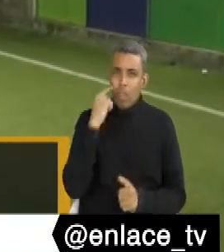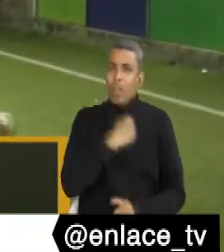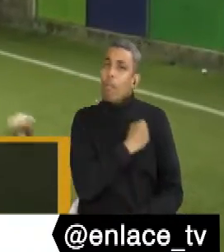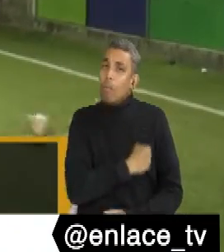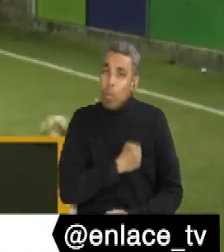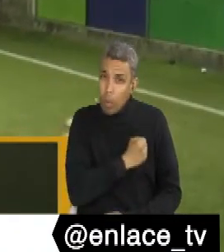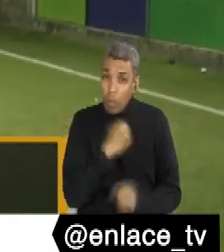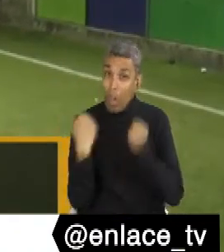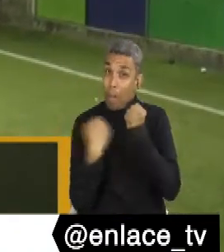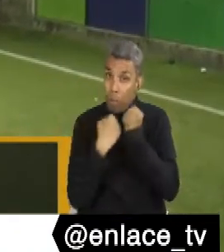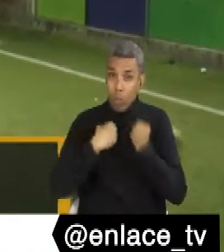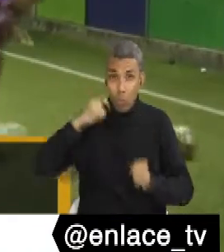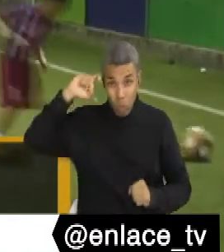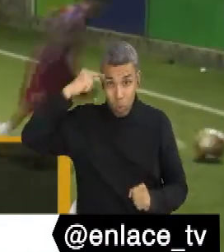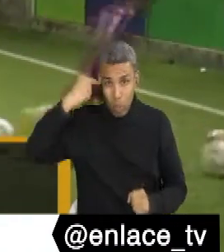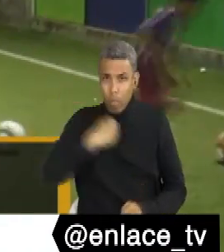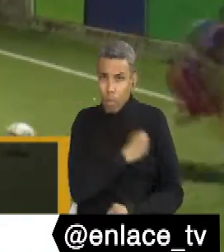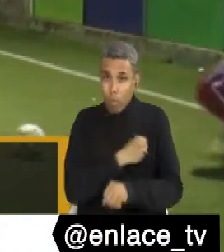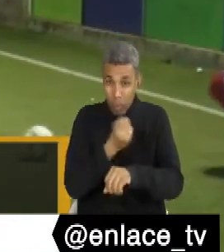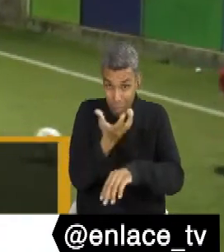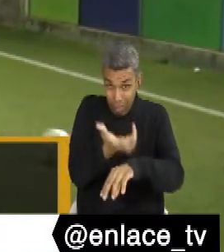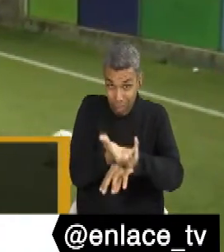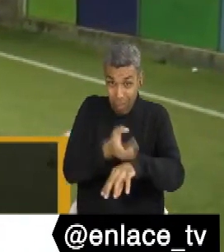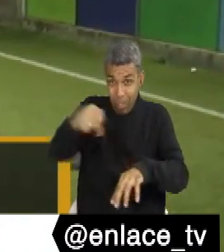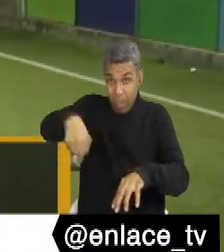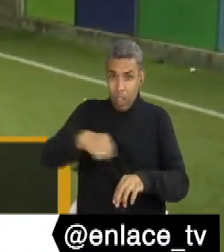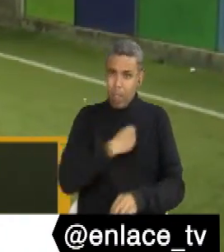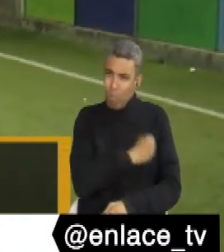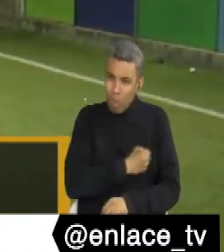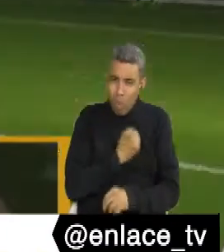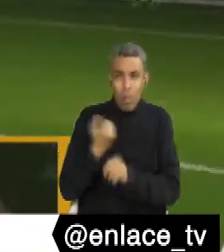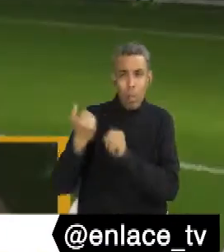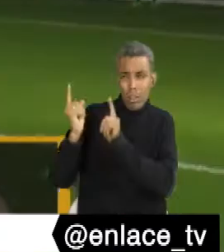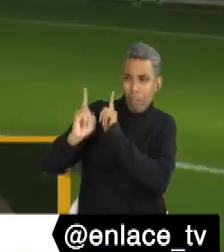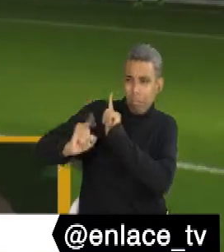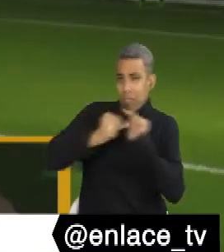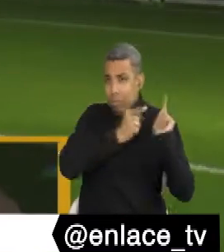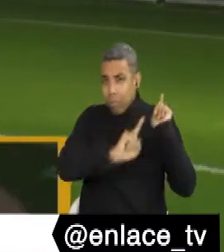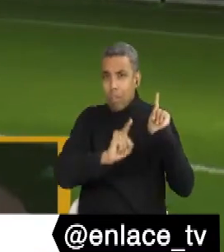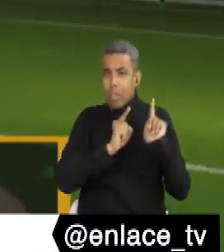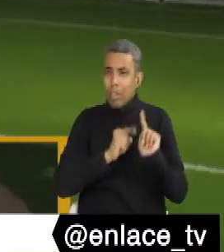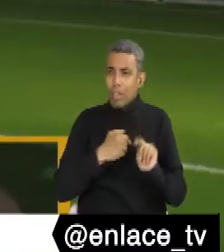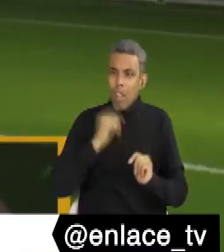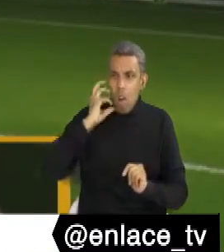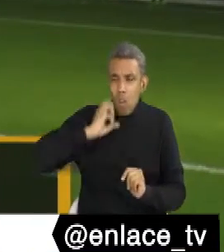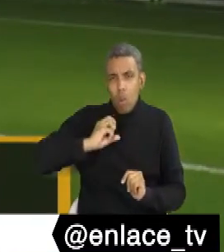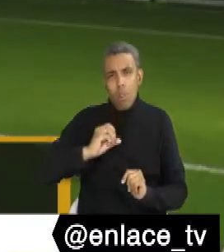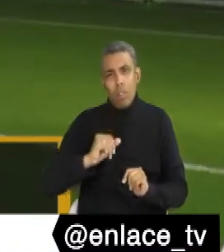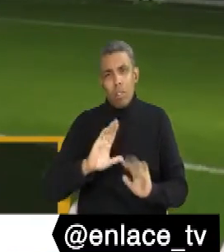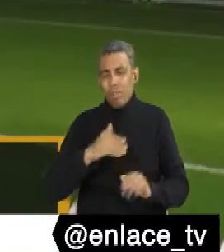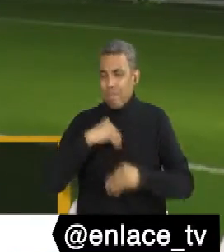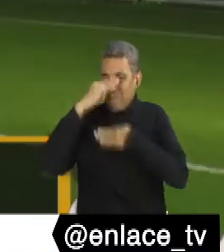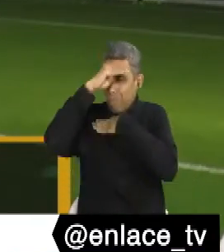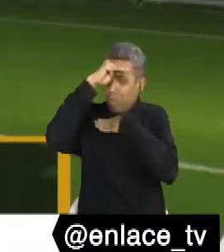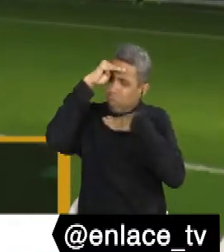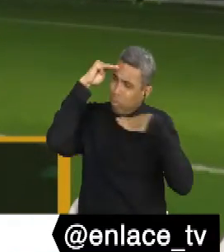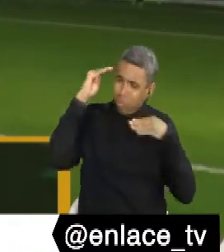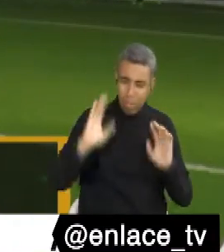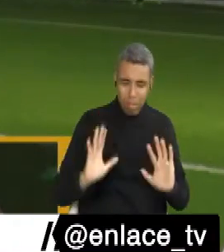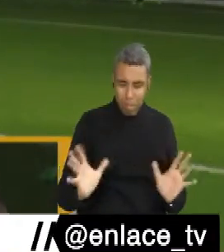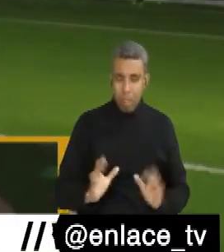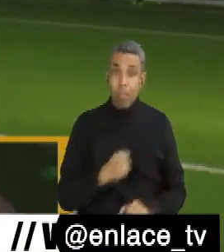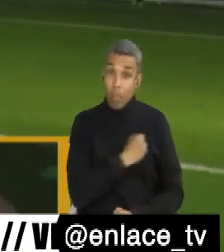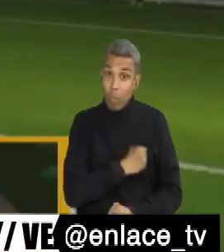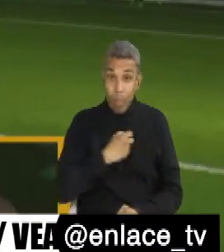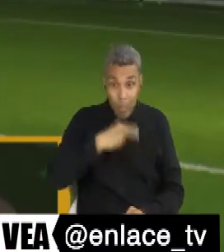prácticas en la cancha La Cotraeco no se vean empañadas por los actos delictivos. Es para el bien de los niños, es para el bien de quienes